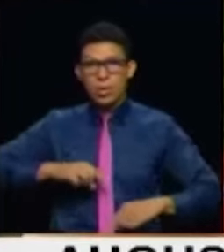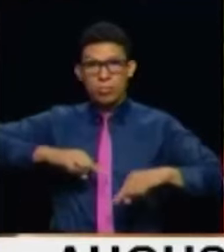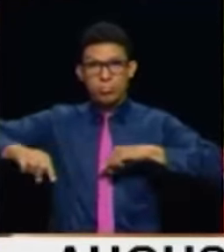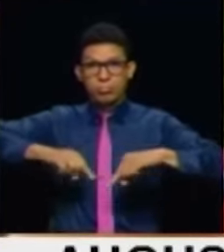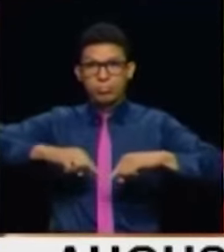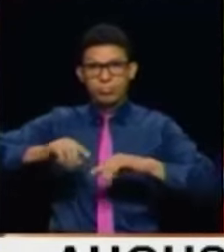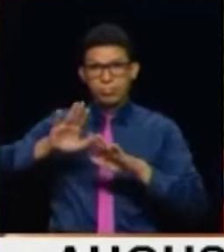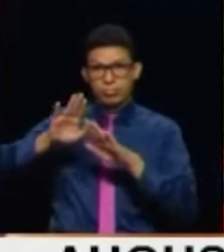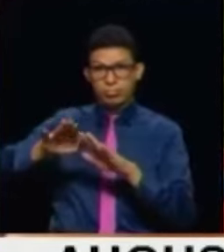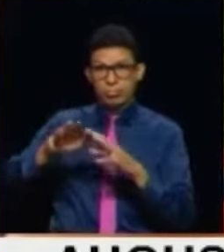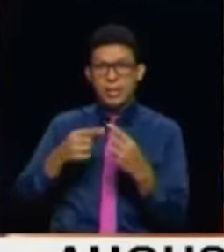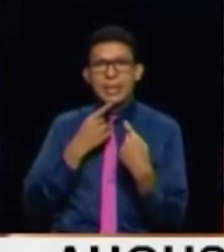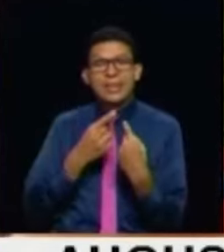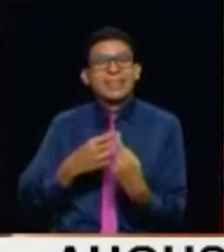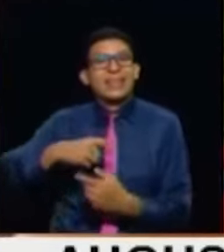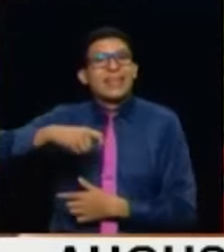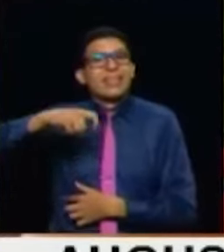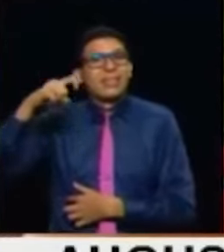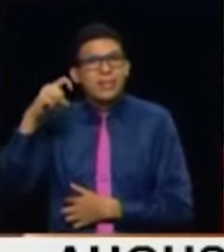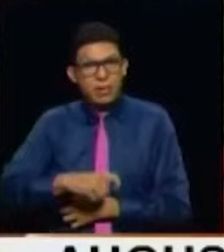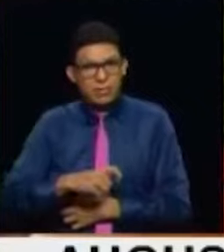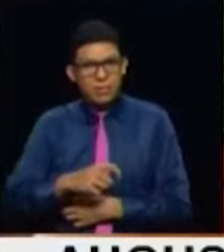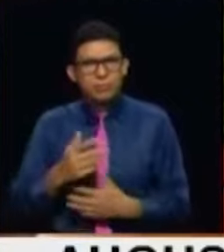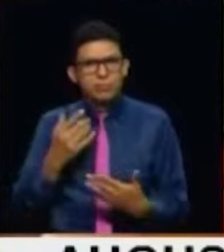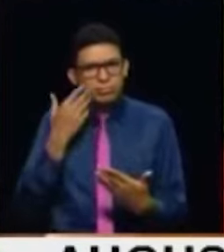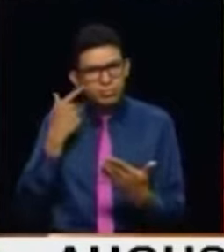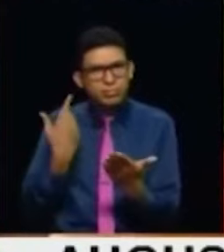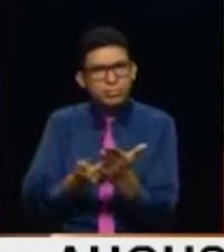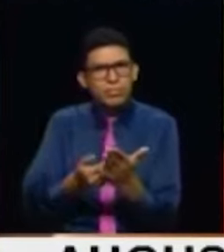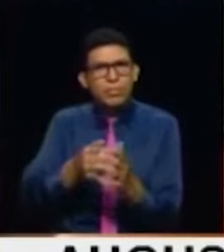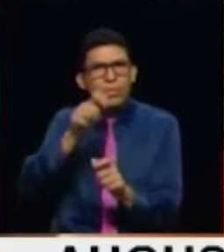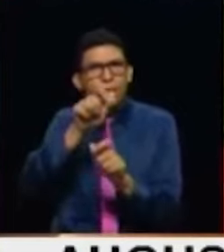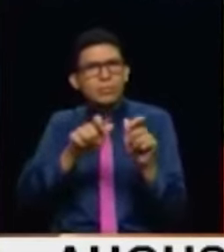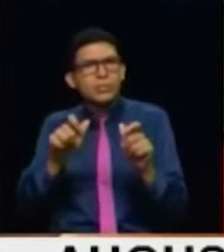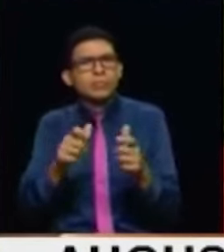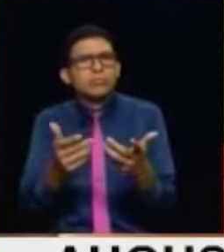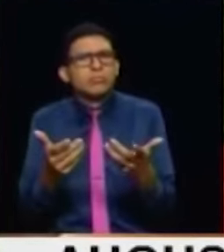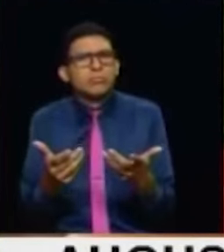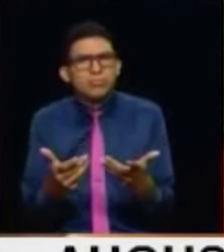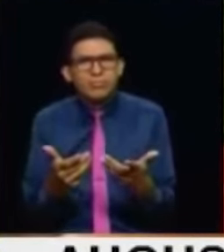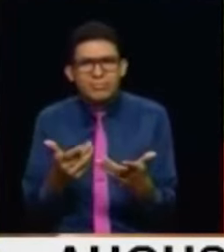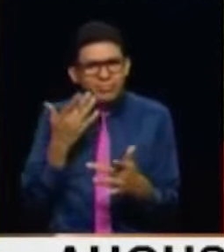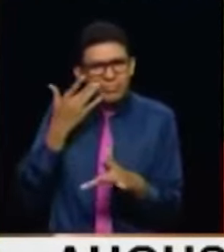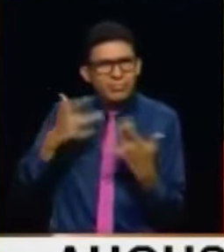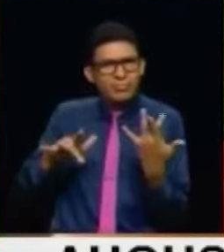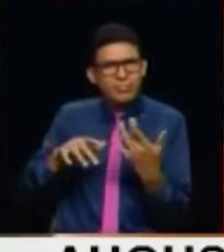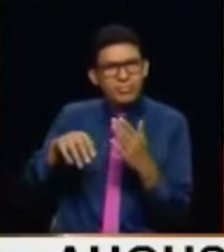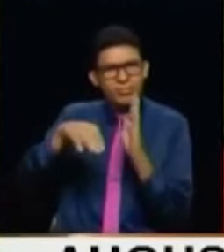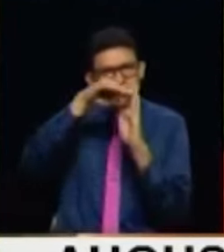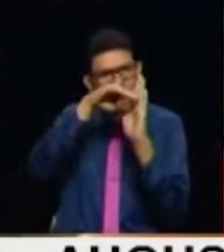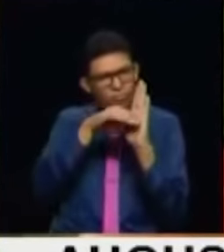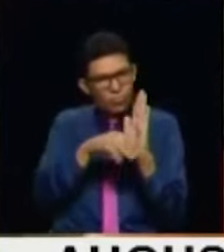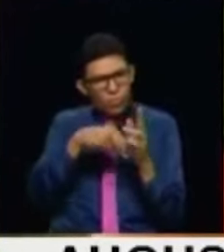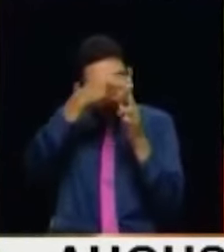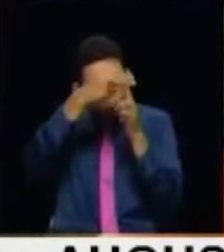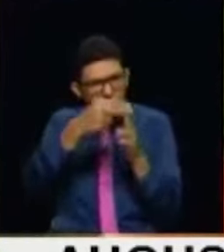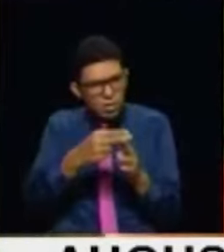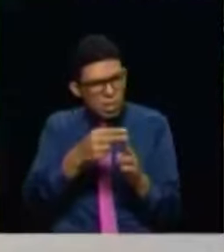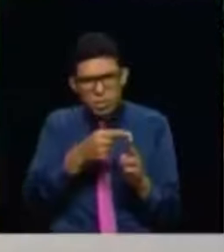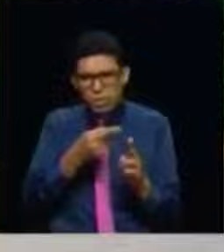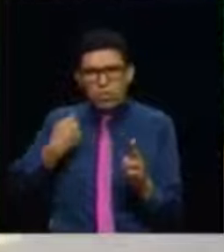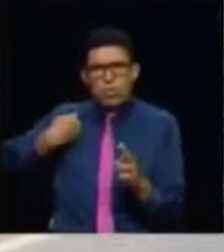esquema ha debido ver que personas que no hacen parte del listado de protegidos no podían subir a los